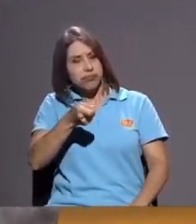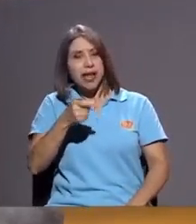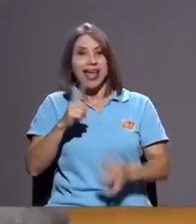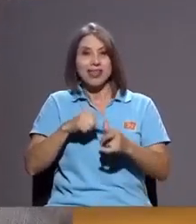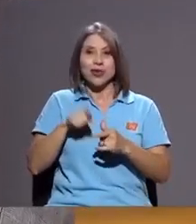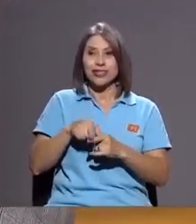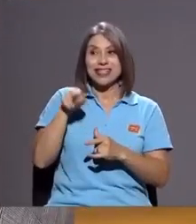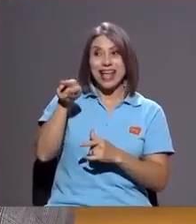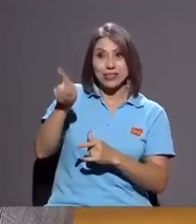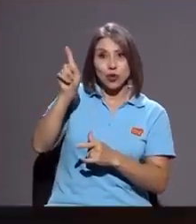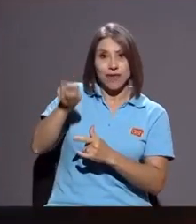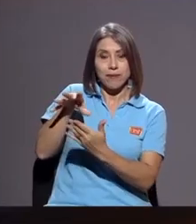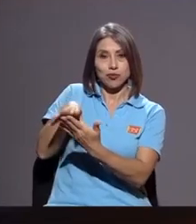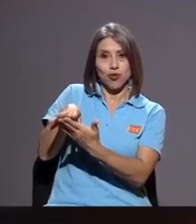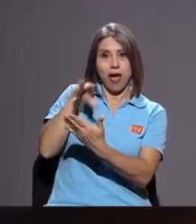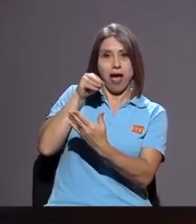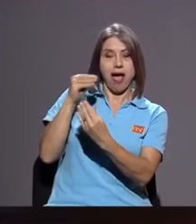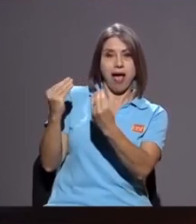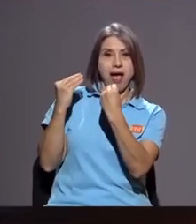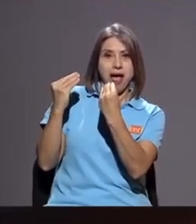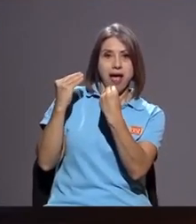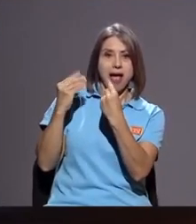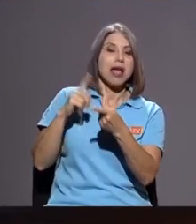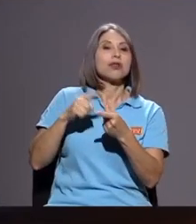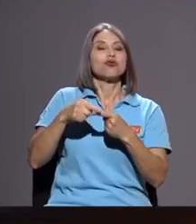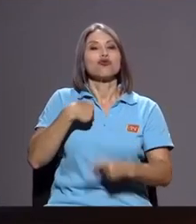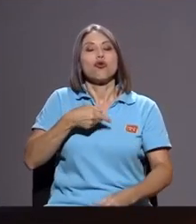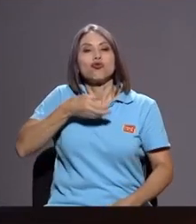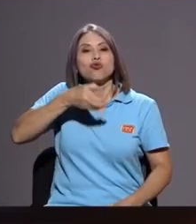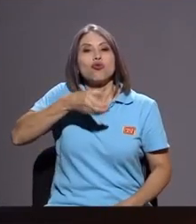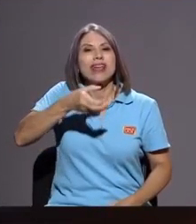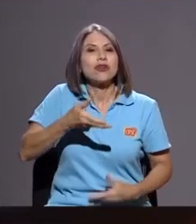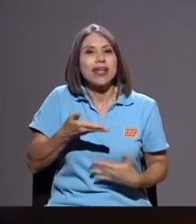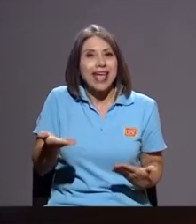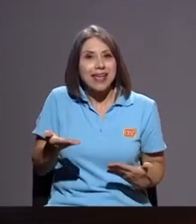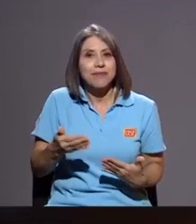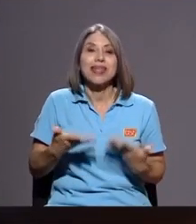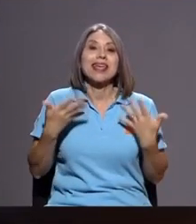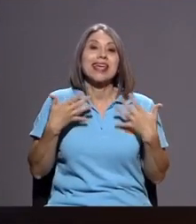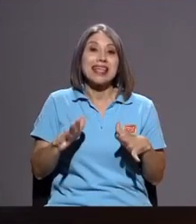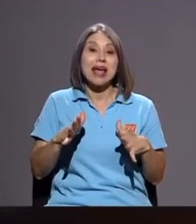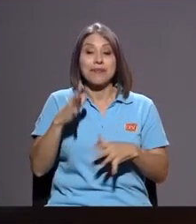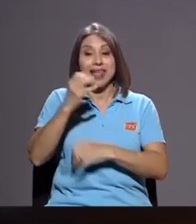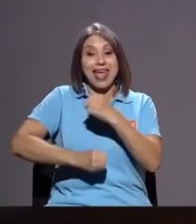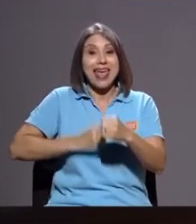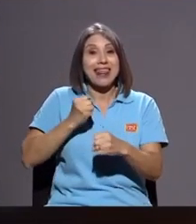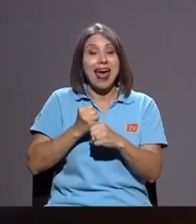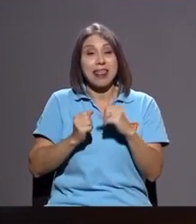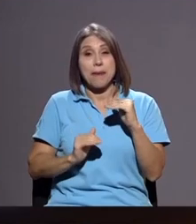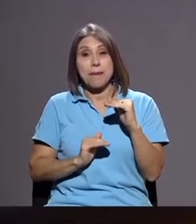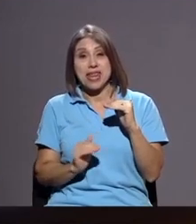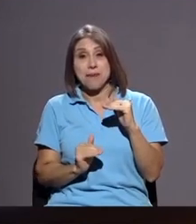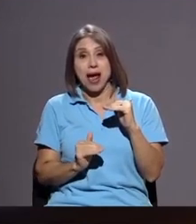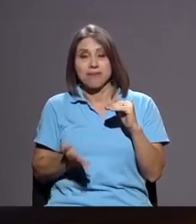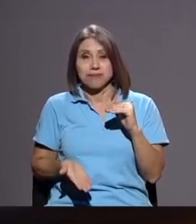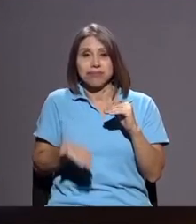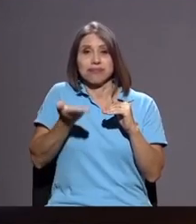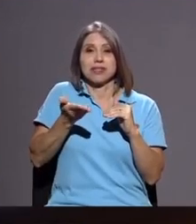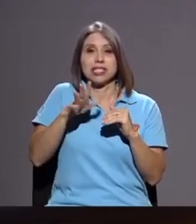enseñanza que tenemos que tomar. Entonces, ¿cuál es mi sugerencia? Que se eleve la edad mínima a 50 años. Eso es